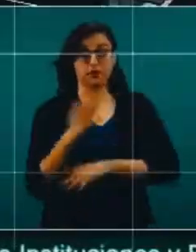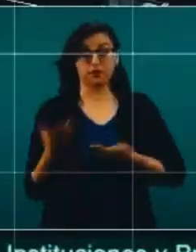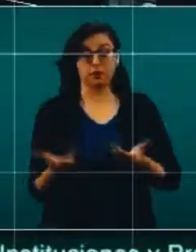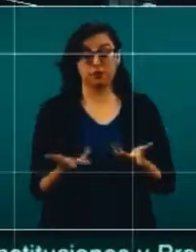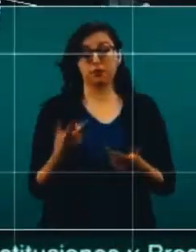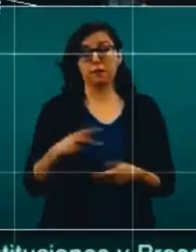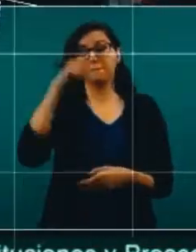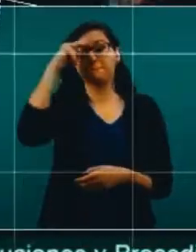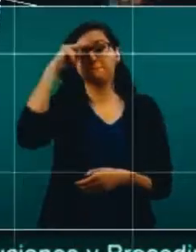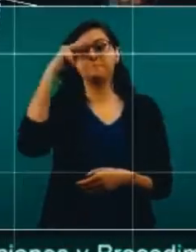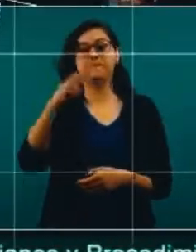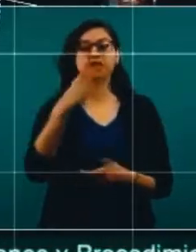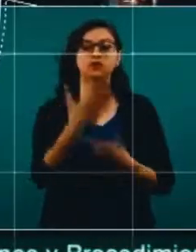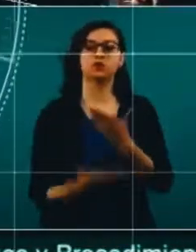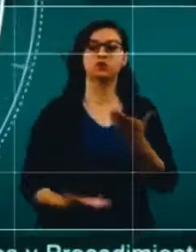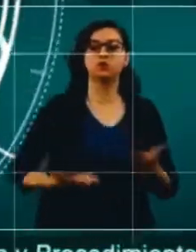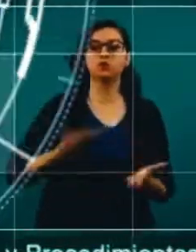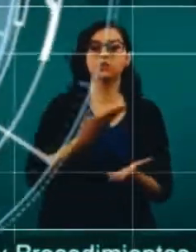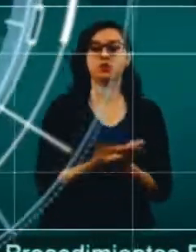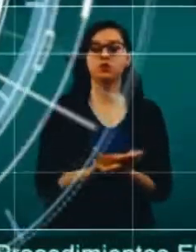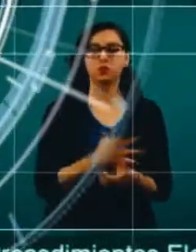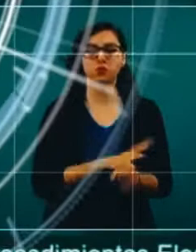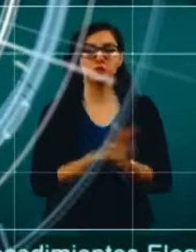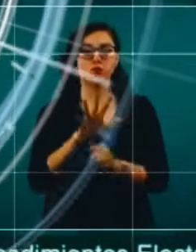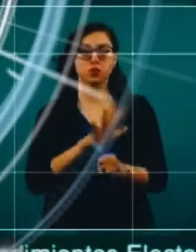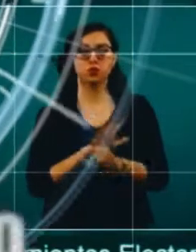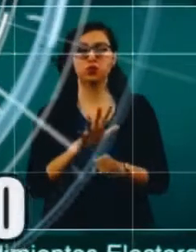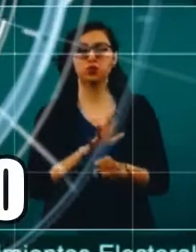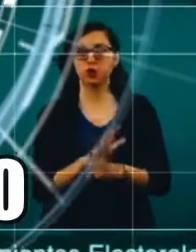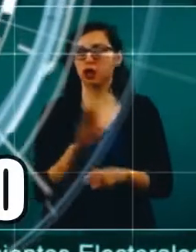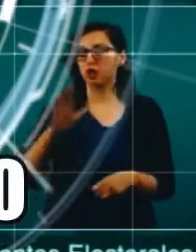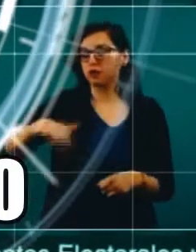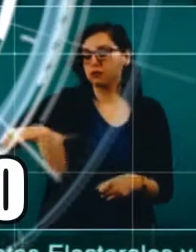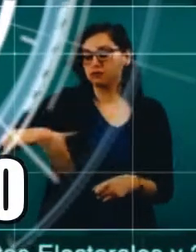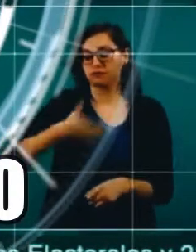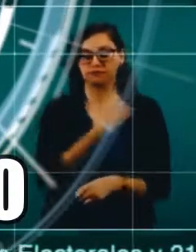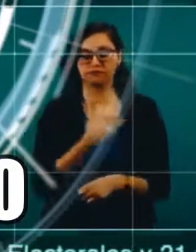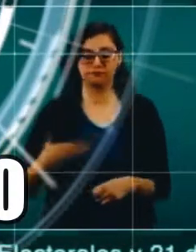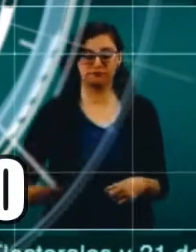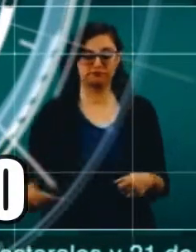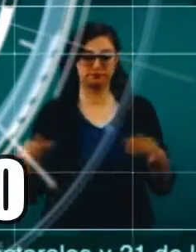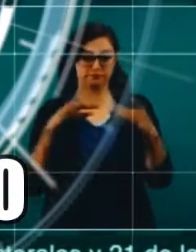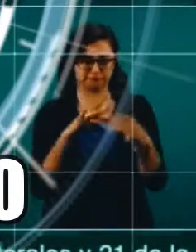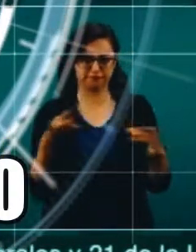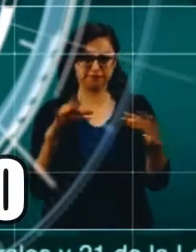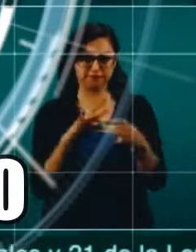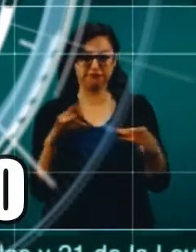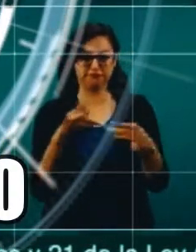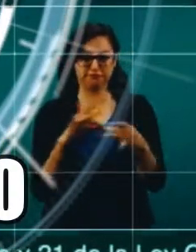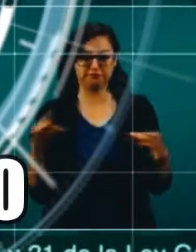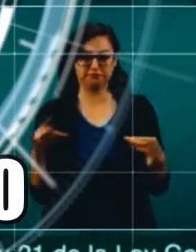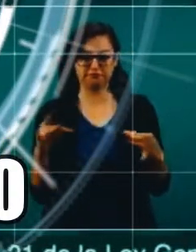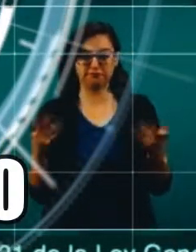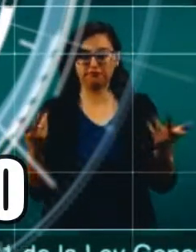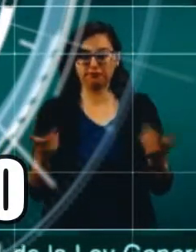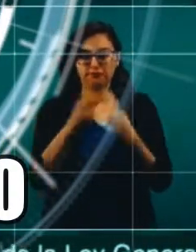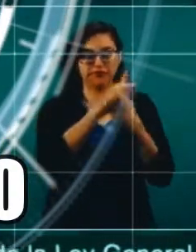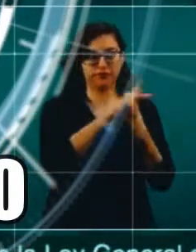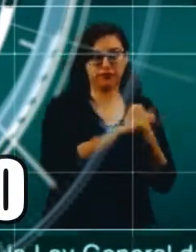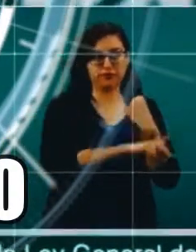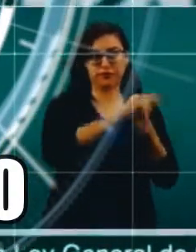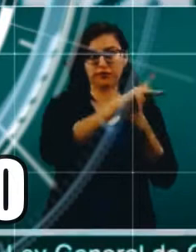es como la cabecera del señor presidente que tenemos que ver cada país